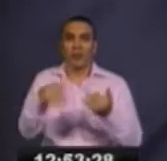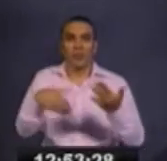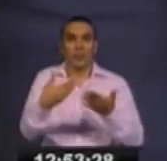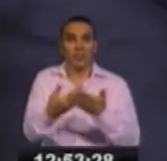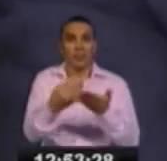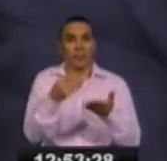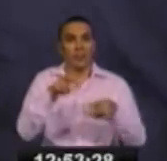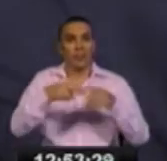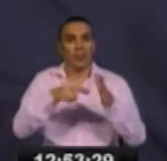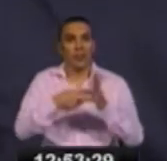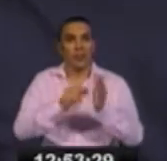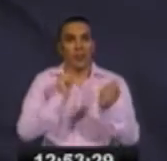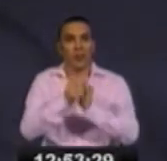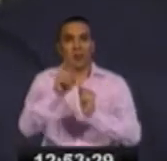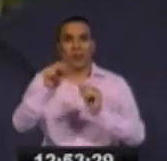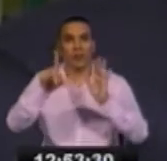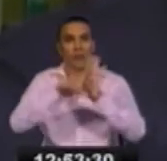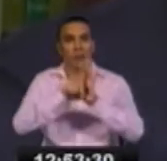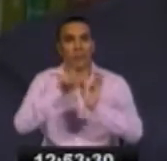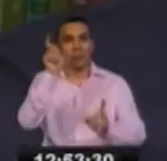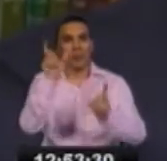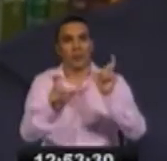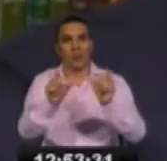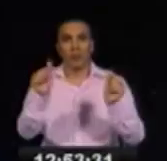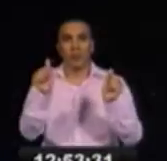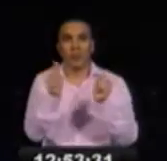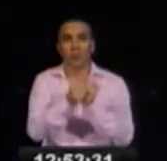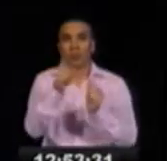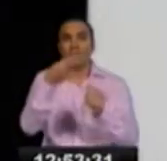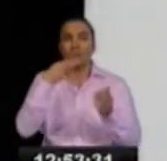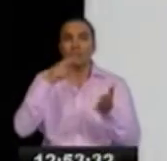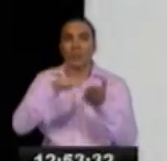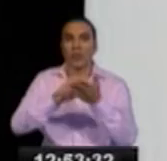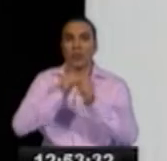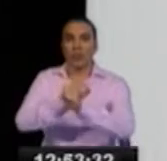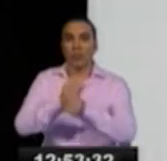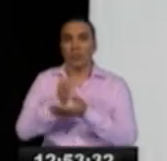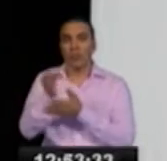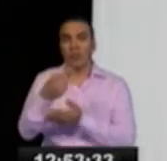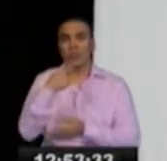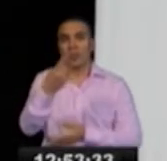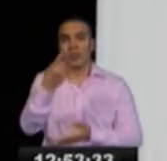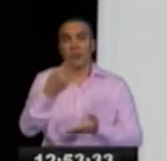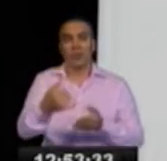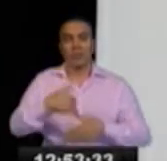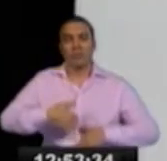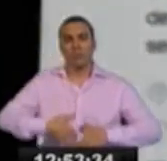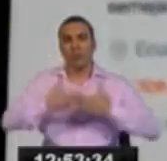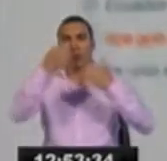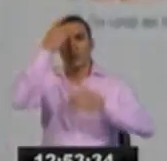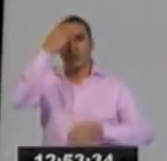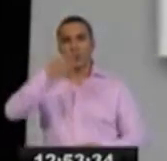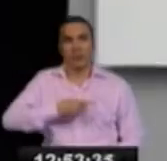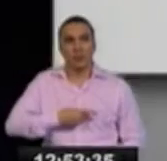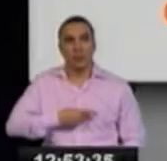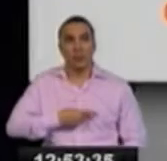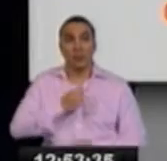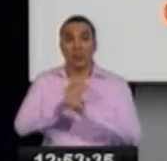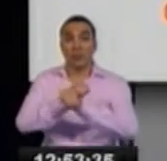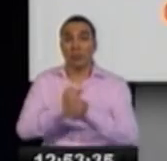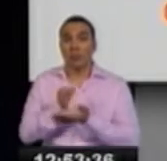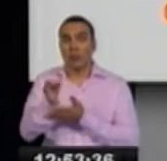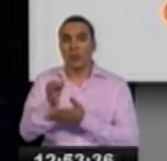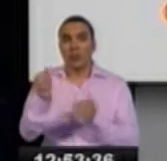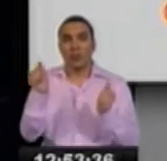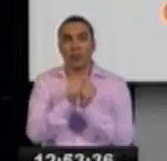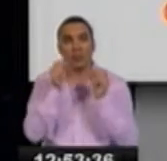esto provoque el paso ilegal de personas. A través de un comunicado, la Defensoría del Pueblo manifestó su malestar por esta decisión. La Defensoría del Pueblo